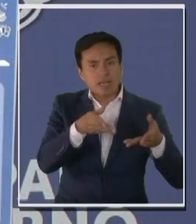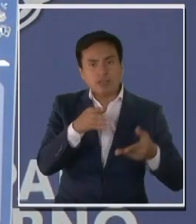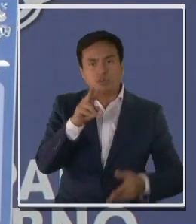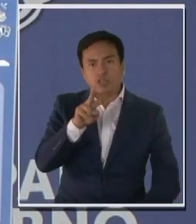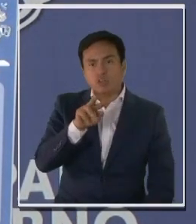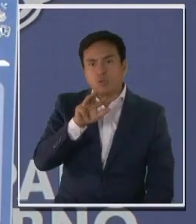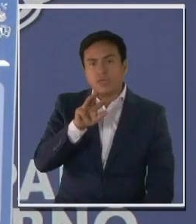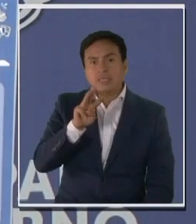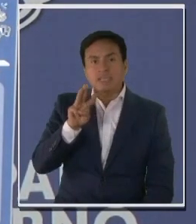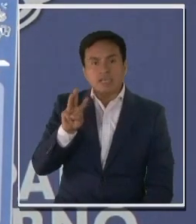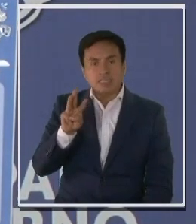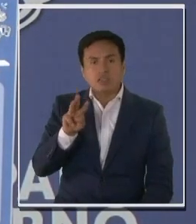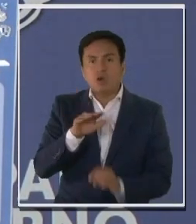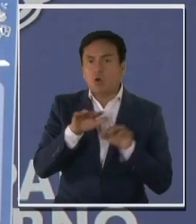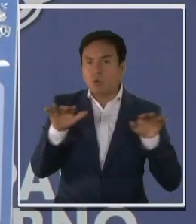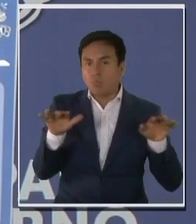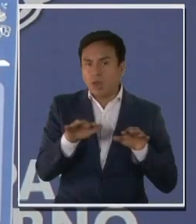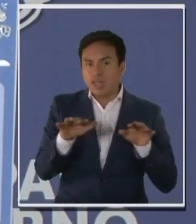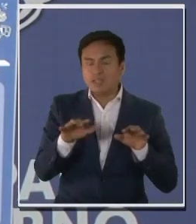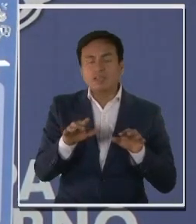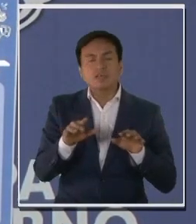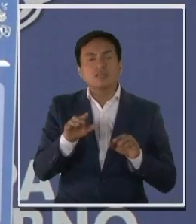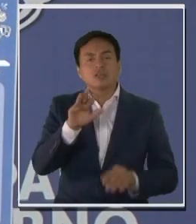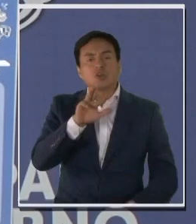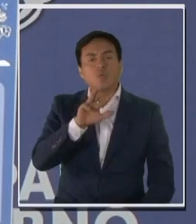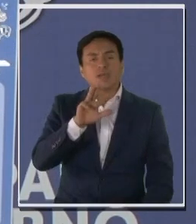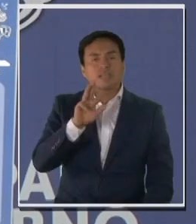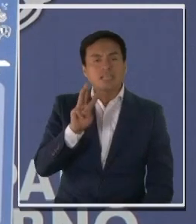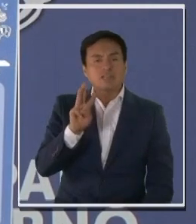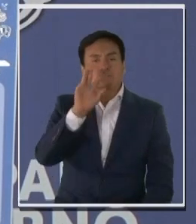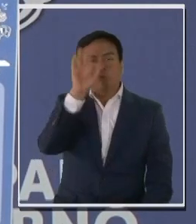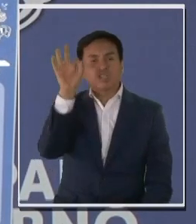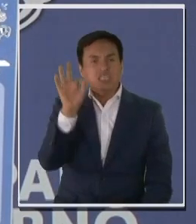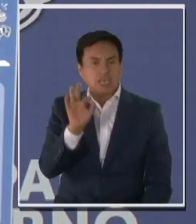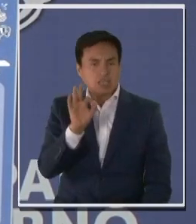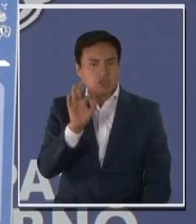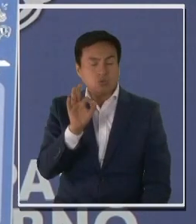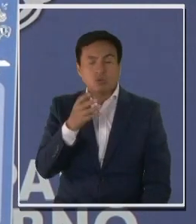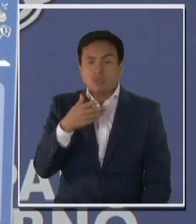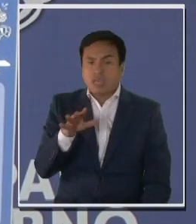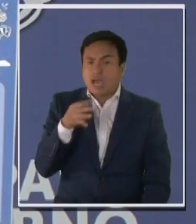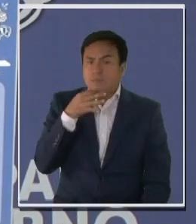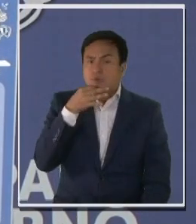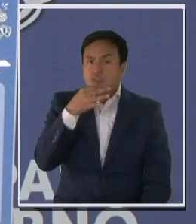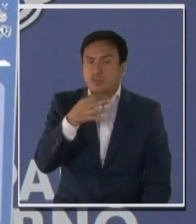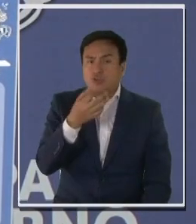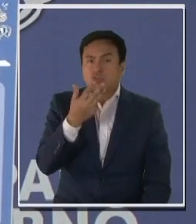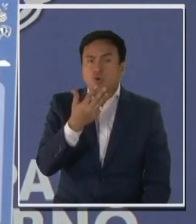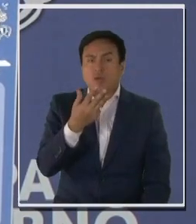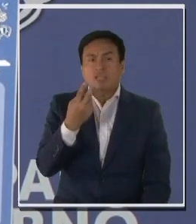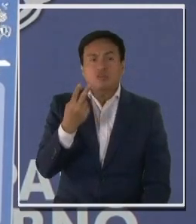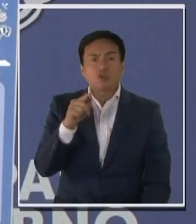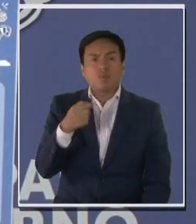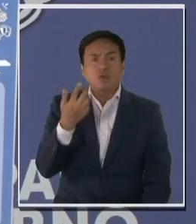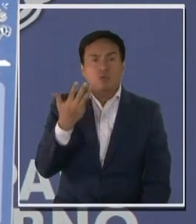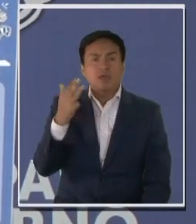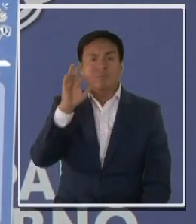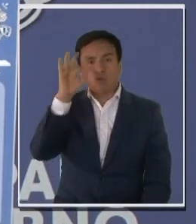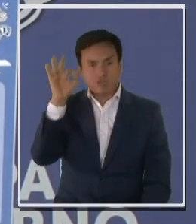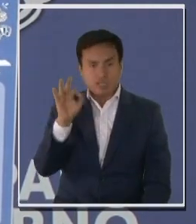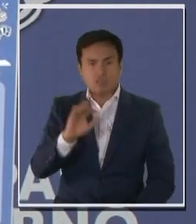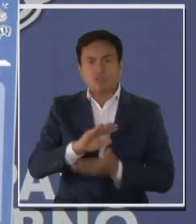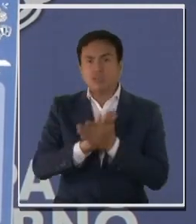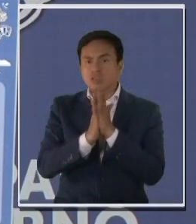293 ocupadas lo que hace un 93% y como hemos dicho un 92,9%